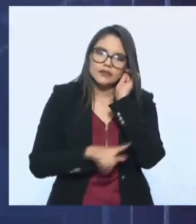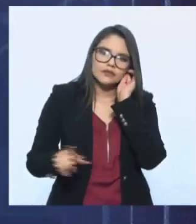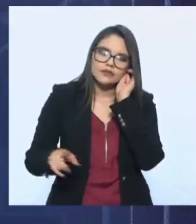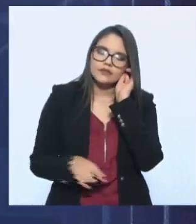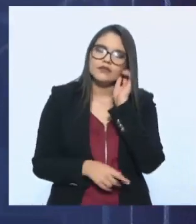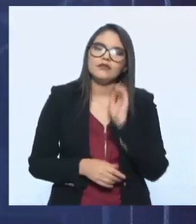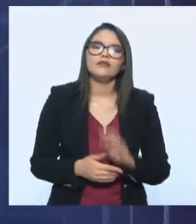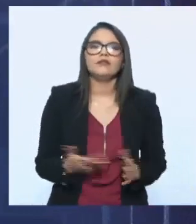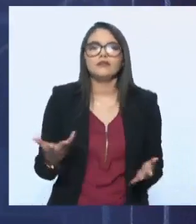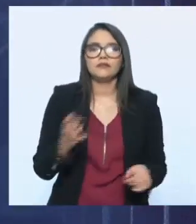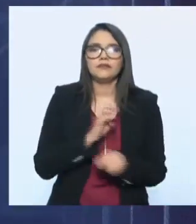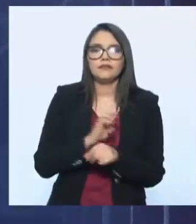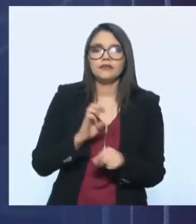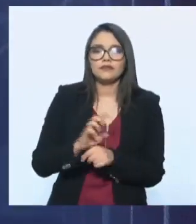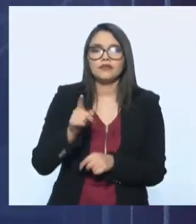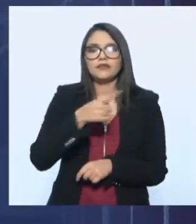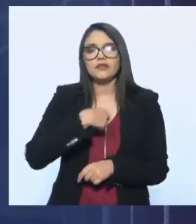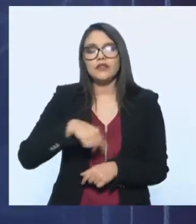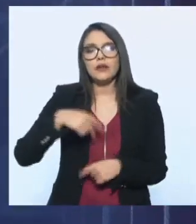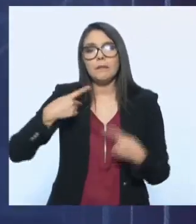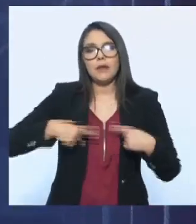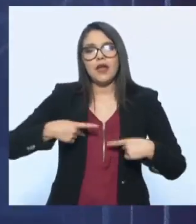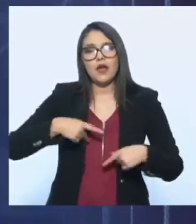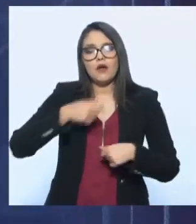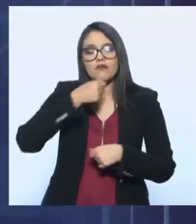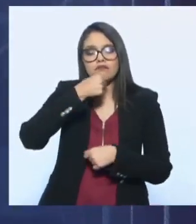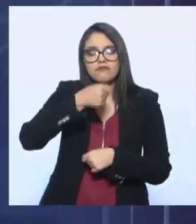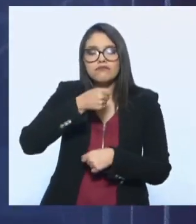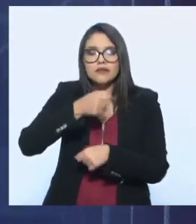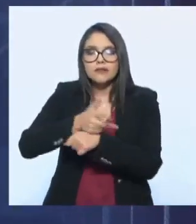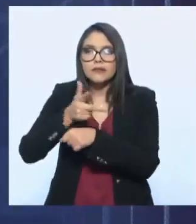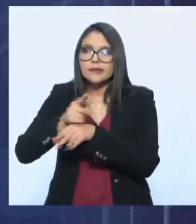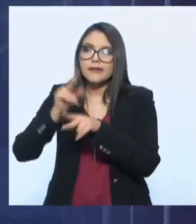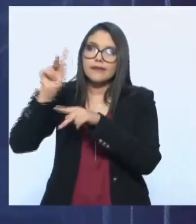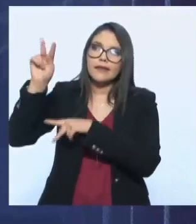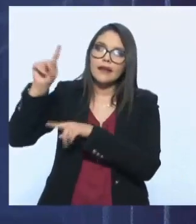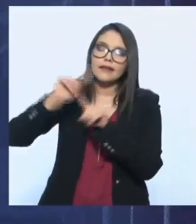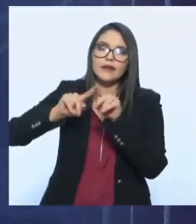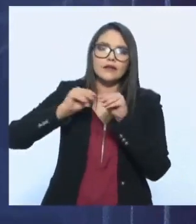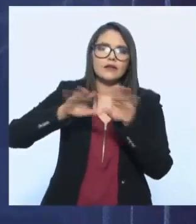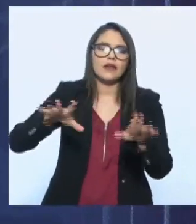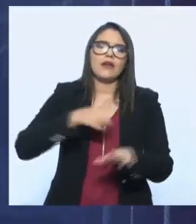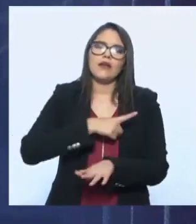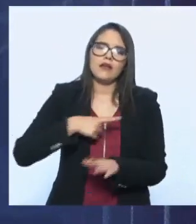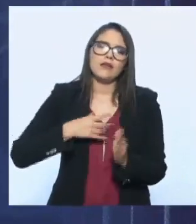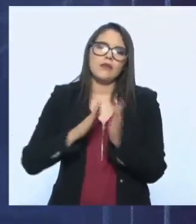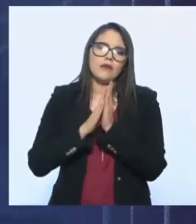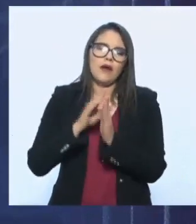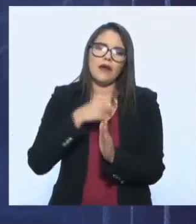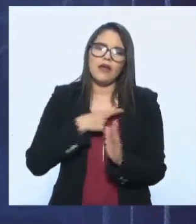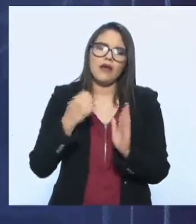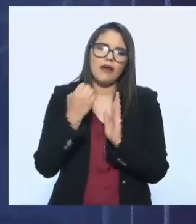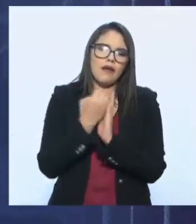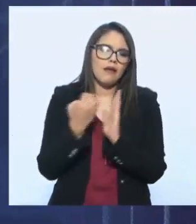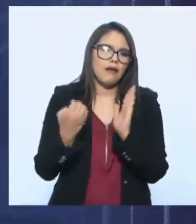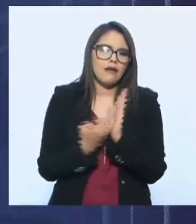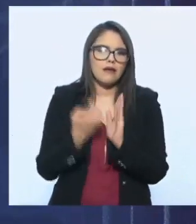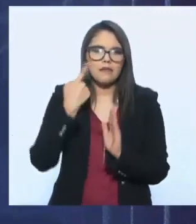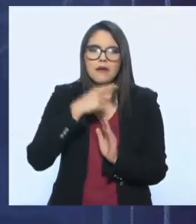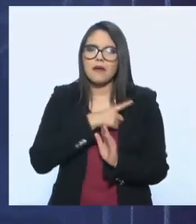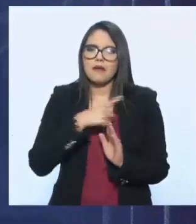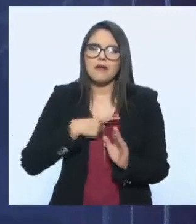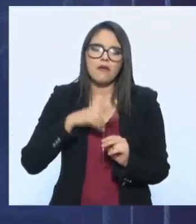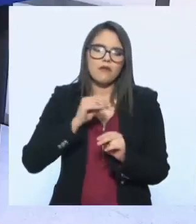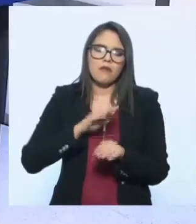clientes. Entonces, bueno, como medios de comunicación necesitamos también pues seguir un código de ética para no cometer este